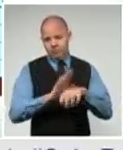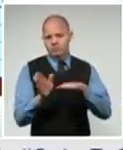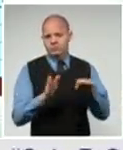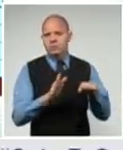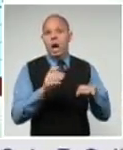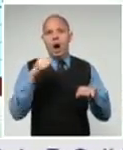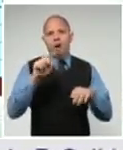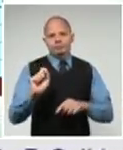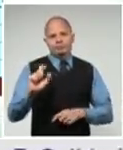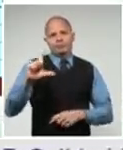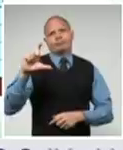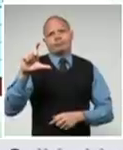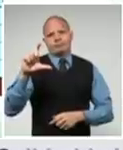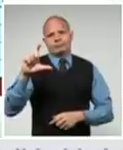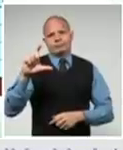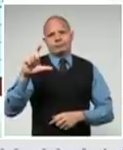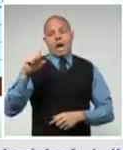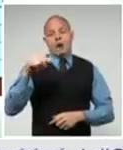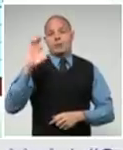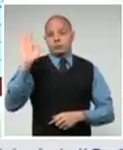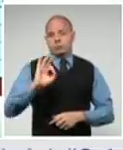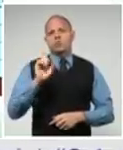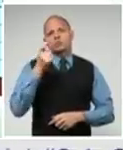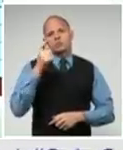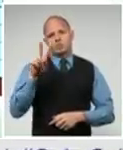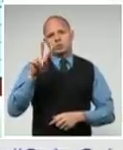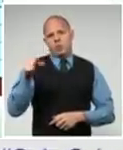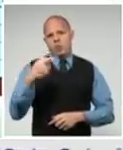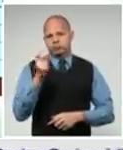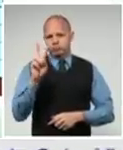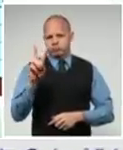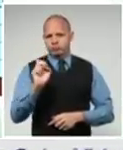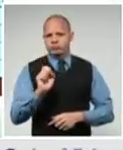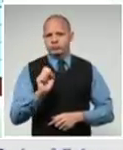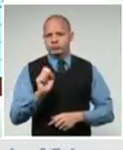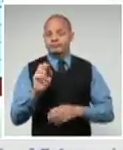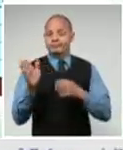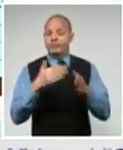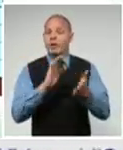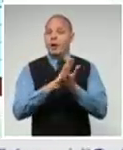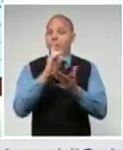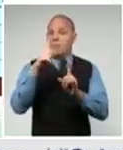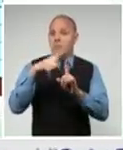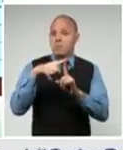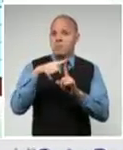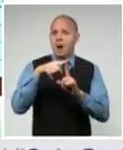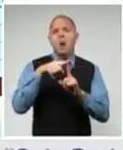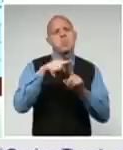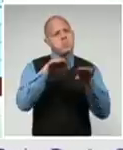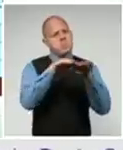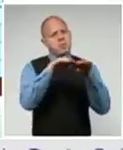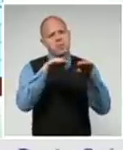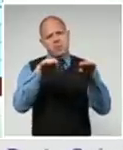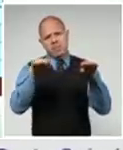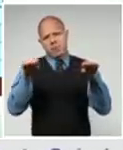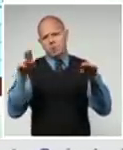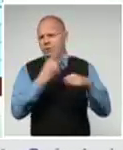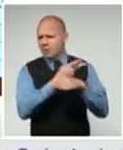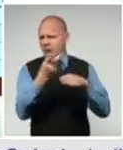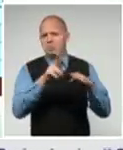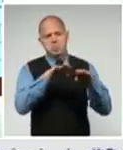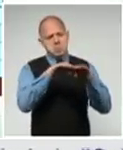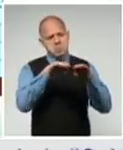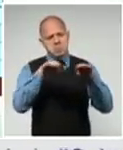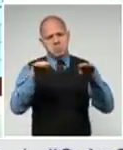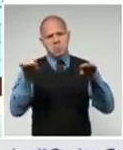a 12,02. Matanzas mantiene la misma tasa en los últimos 15 días,